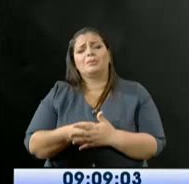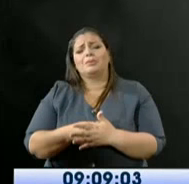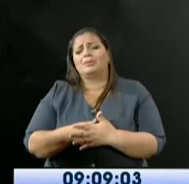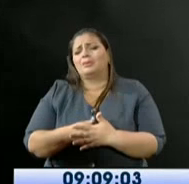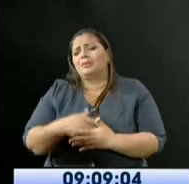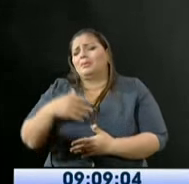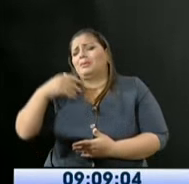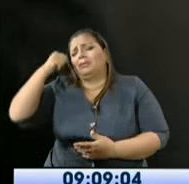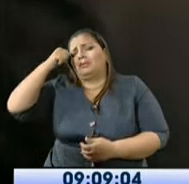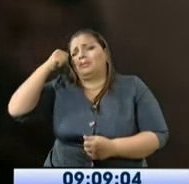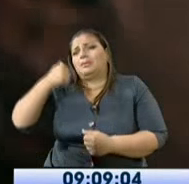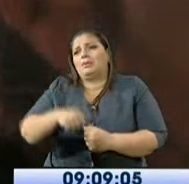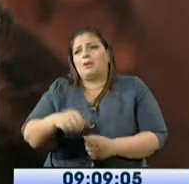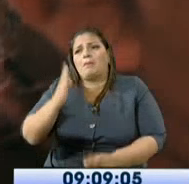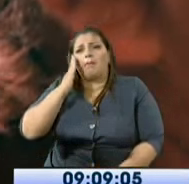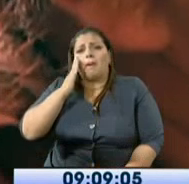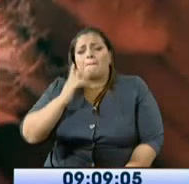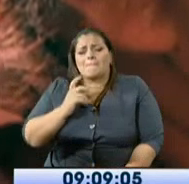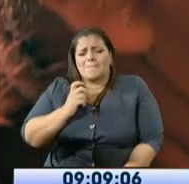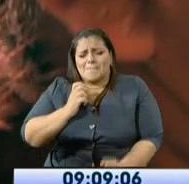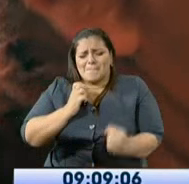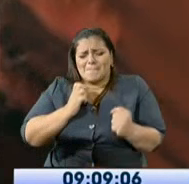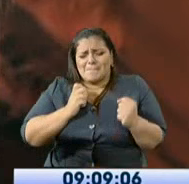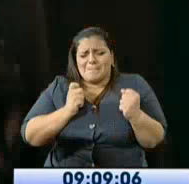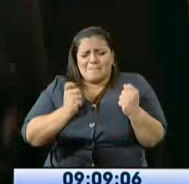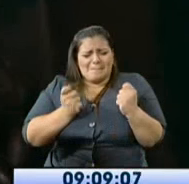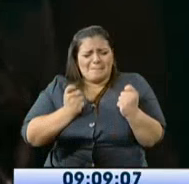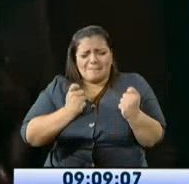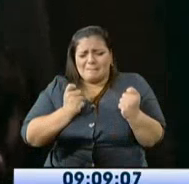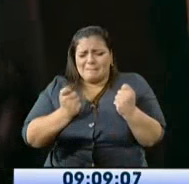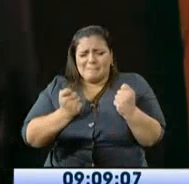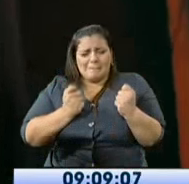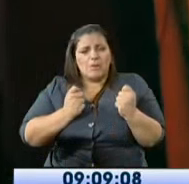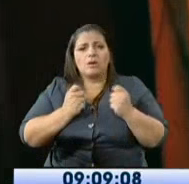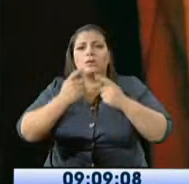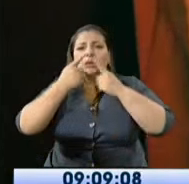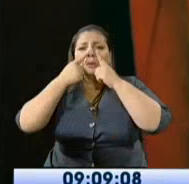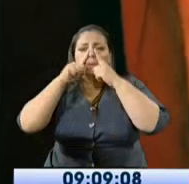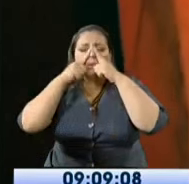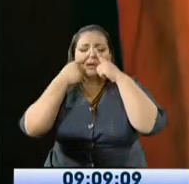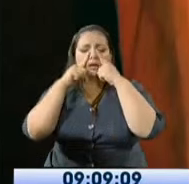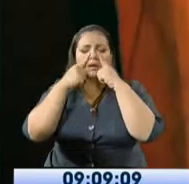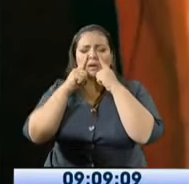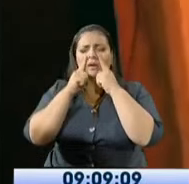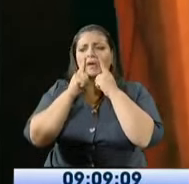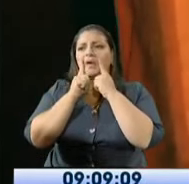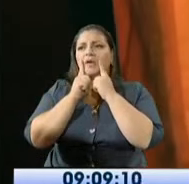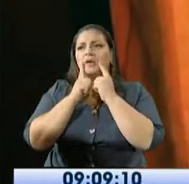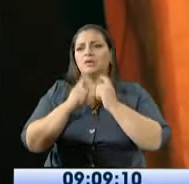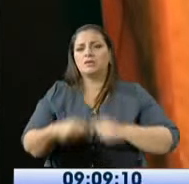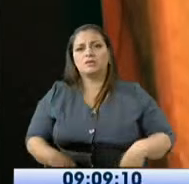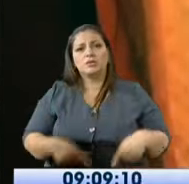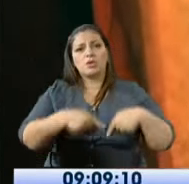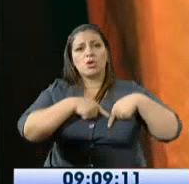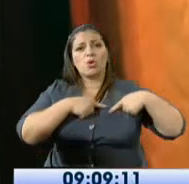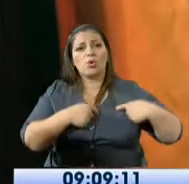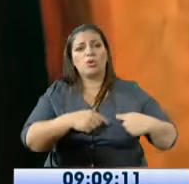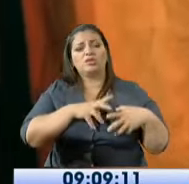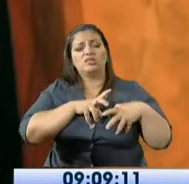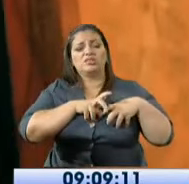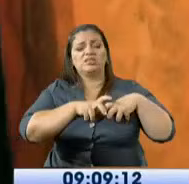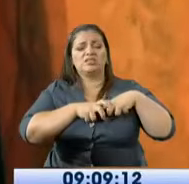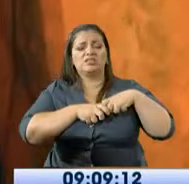los labios para no llorar, aunque la desesperación cede y las lágrimas salen desde el corazón destrozado de una